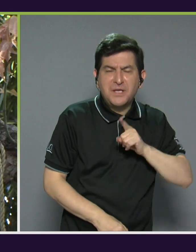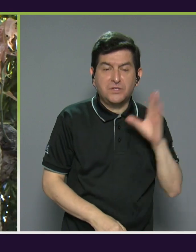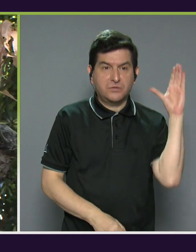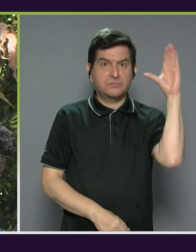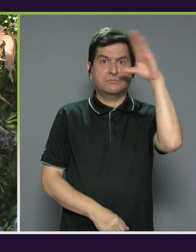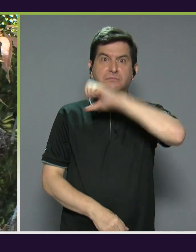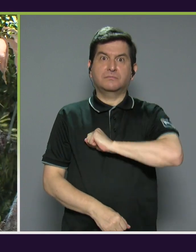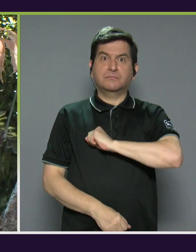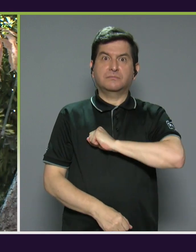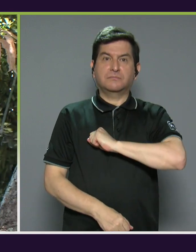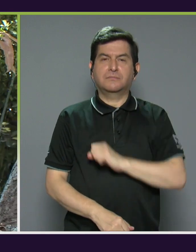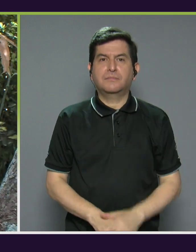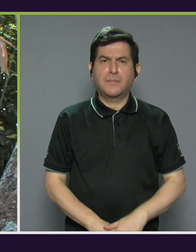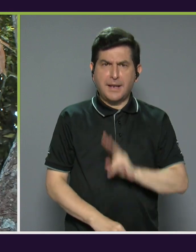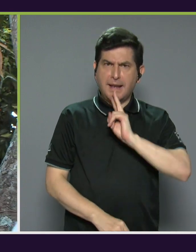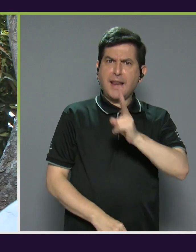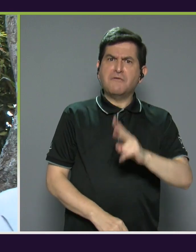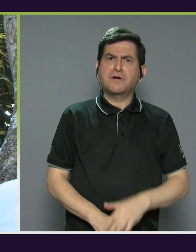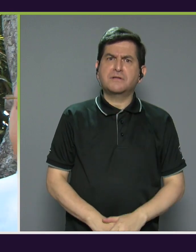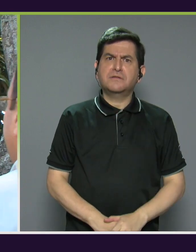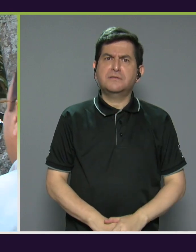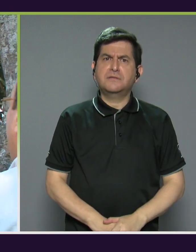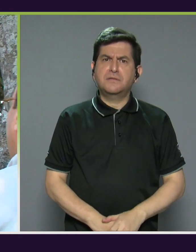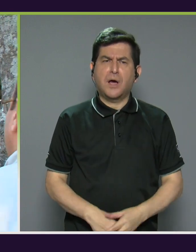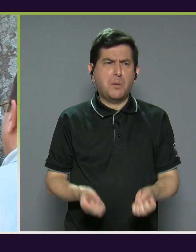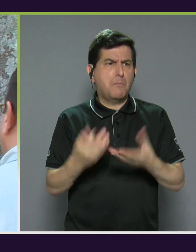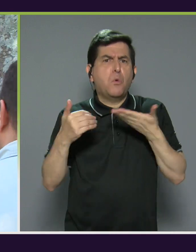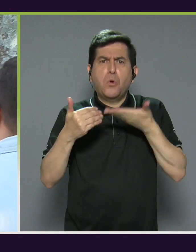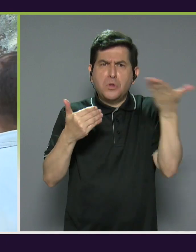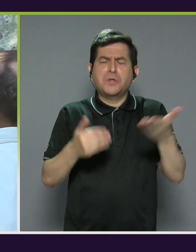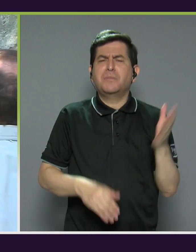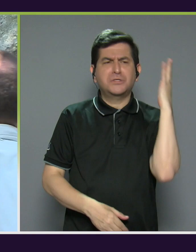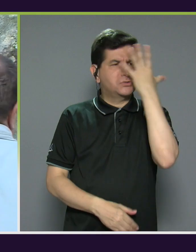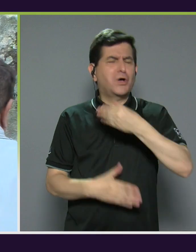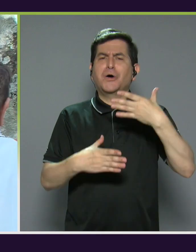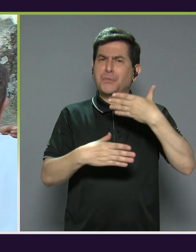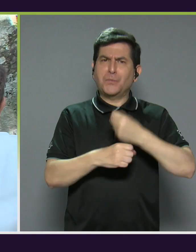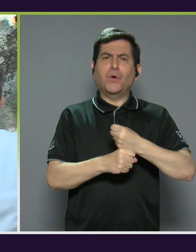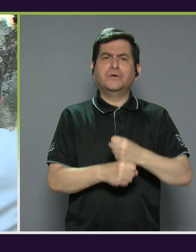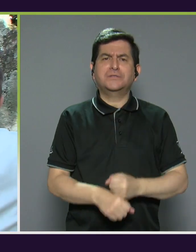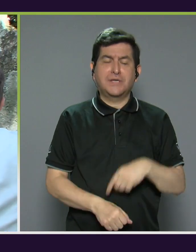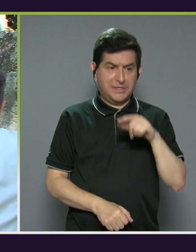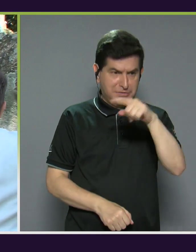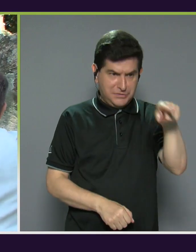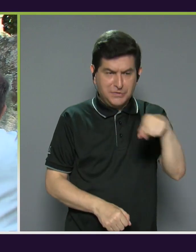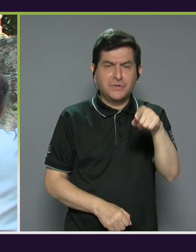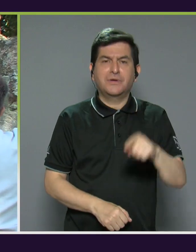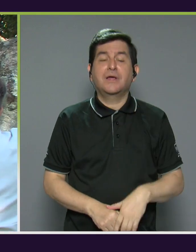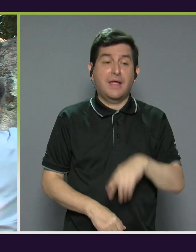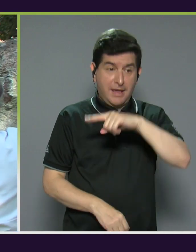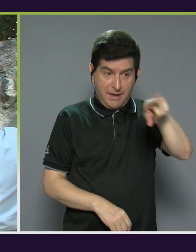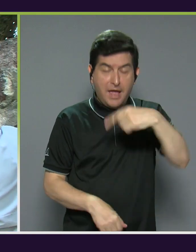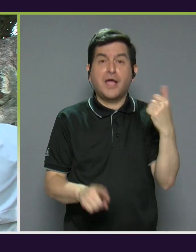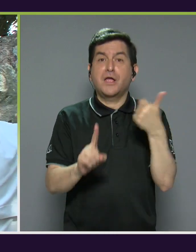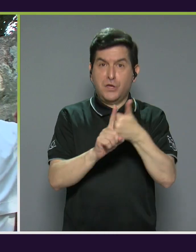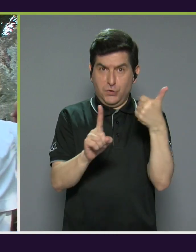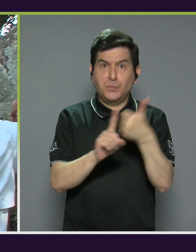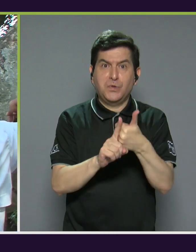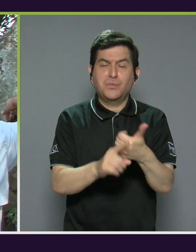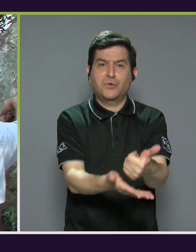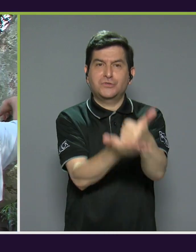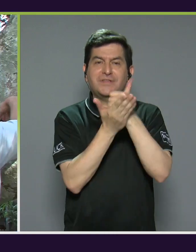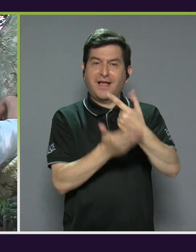mitos, ¿verdad? Nos damos cuenta de que en realidad se hacen muchísimas cosas muy hermosas con ellos. Y ellos